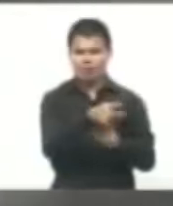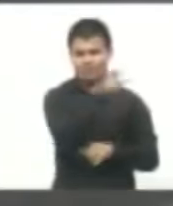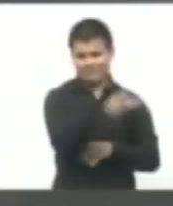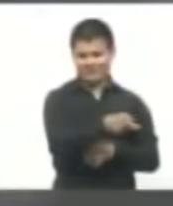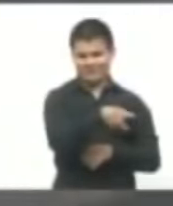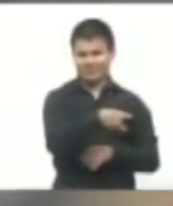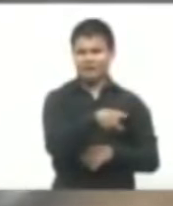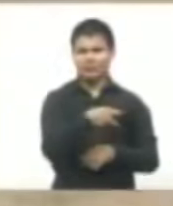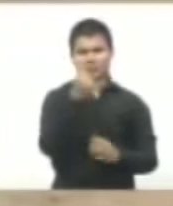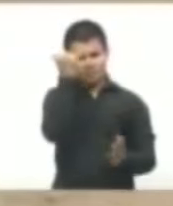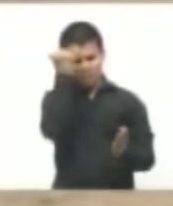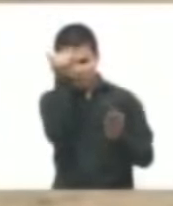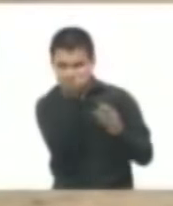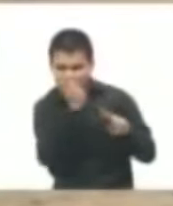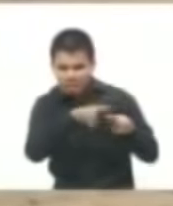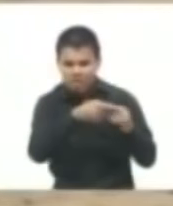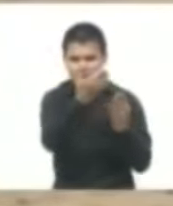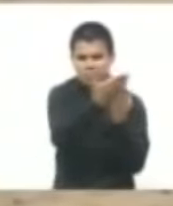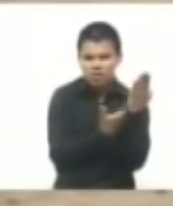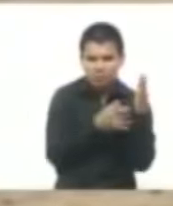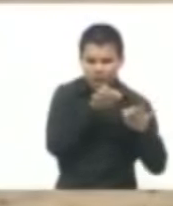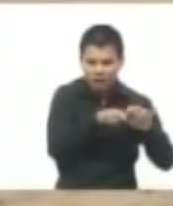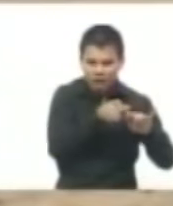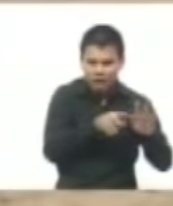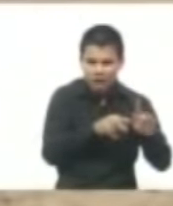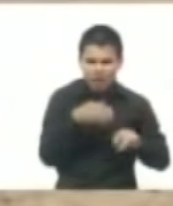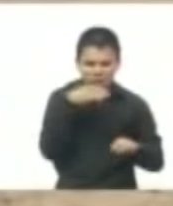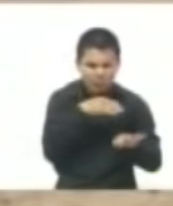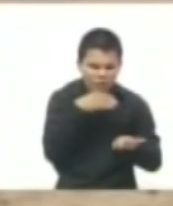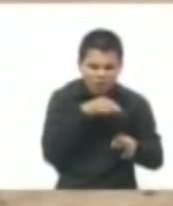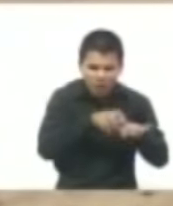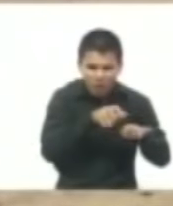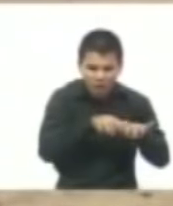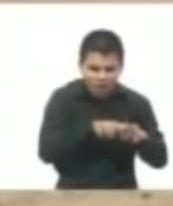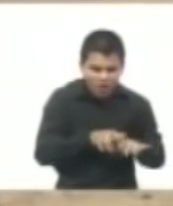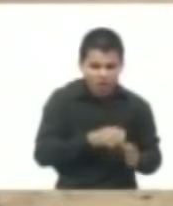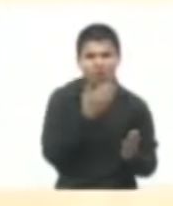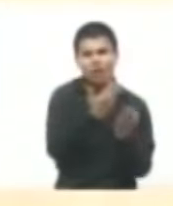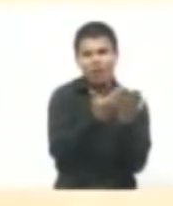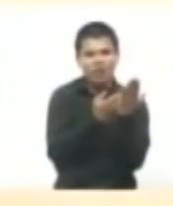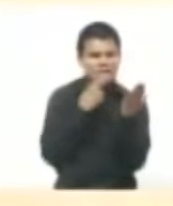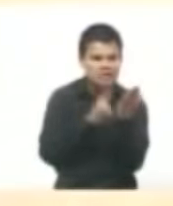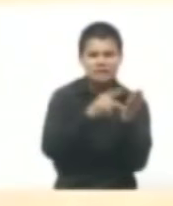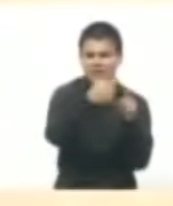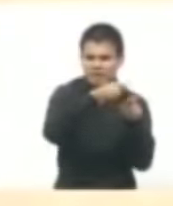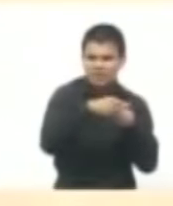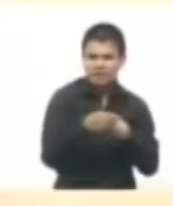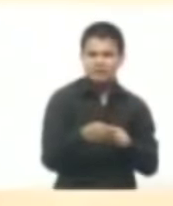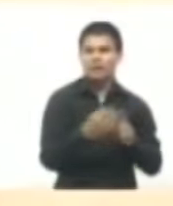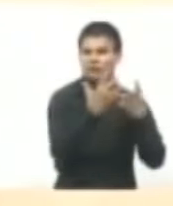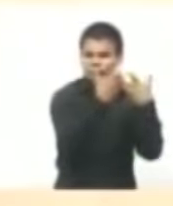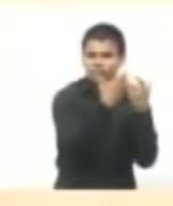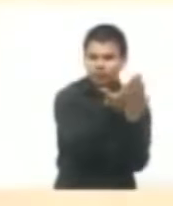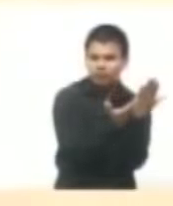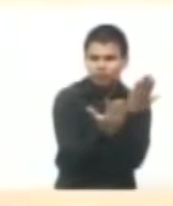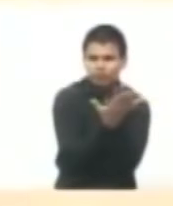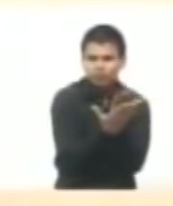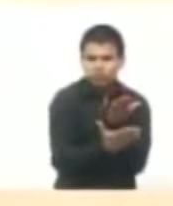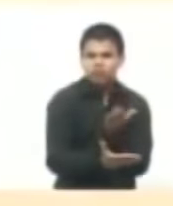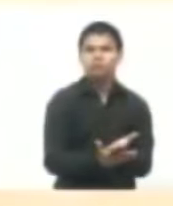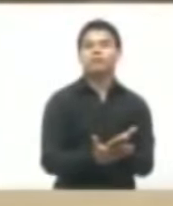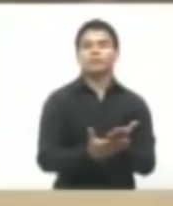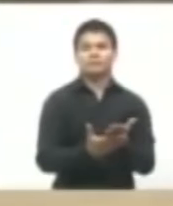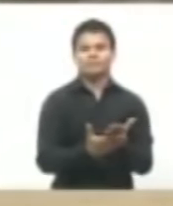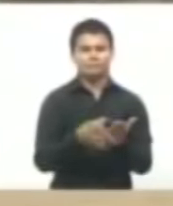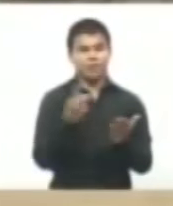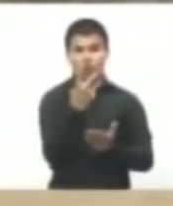falsedad ideológica en documento público y celebración de contratos, incumplimiento de los requisitos legales, fueron capturados 2